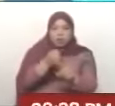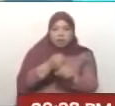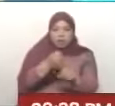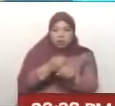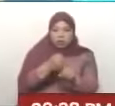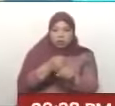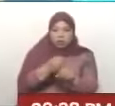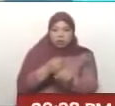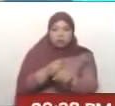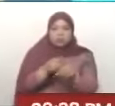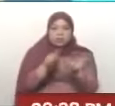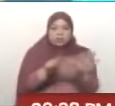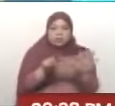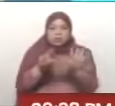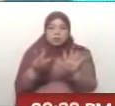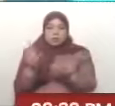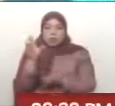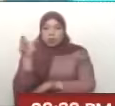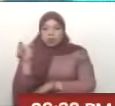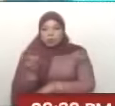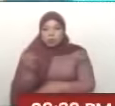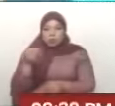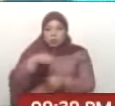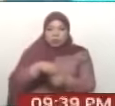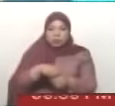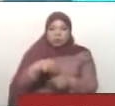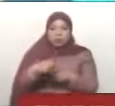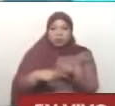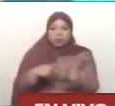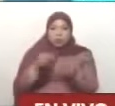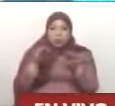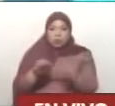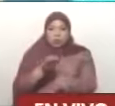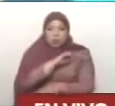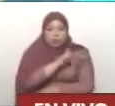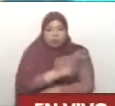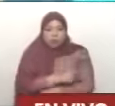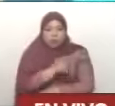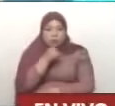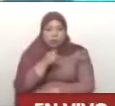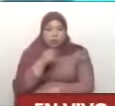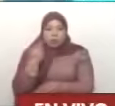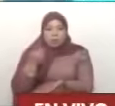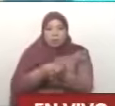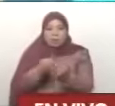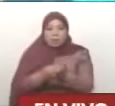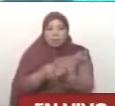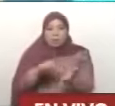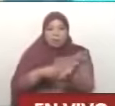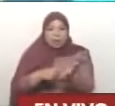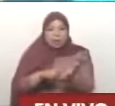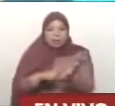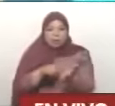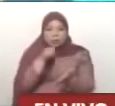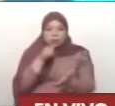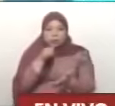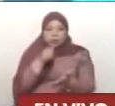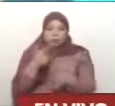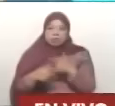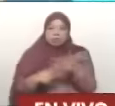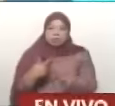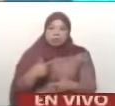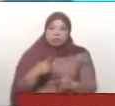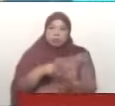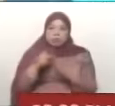63%. Para eso estamos preparando algo fuerte, grueso, de financiamiento accesible para